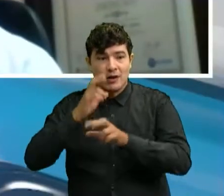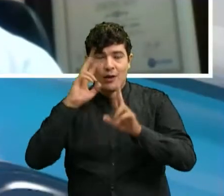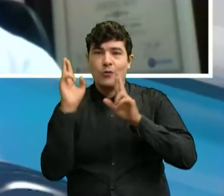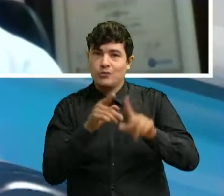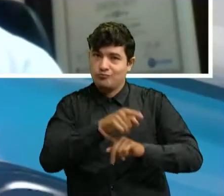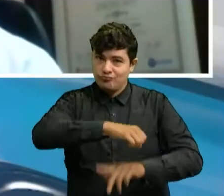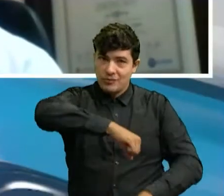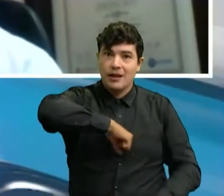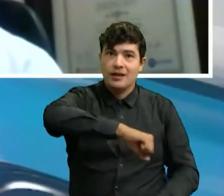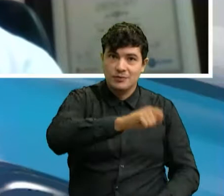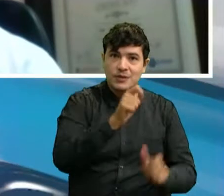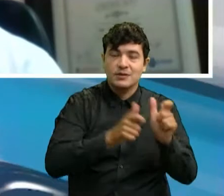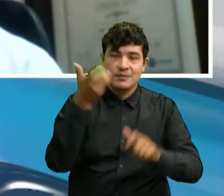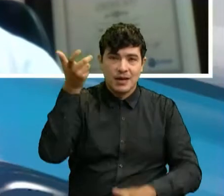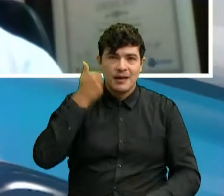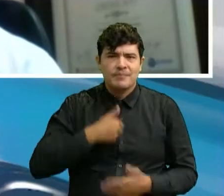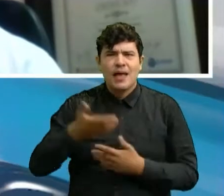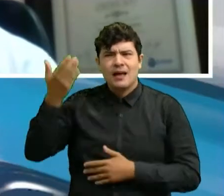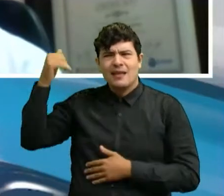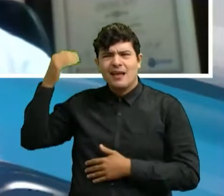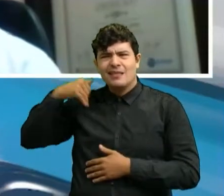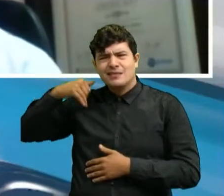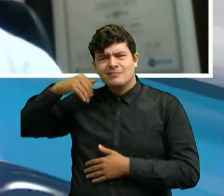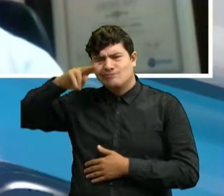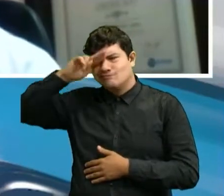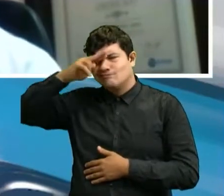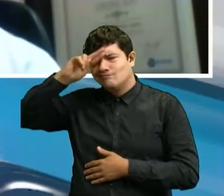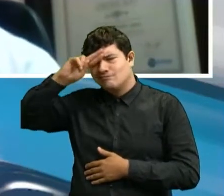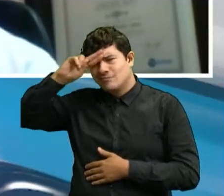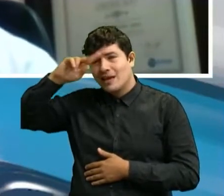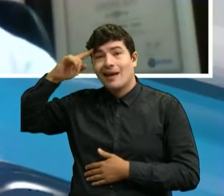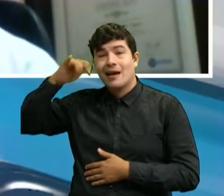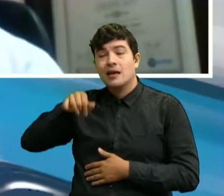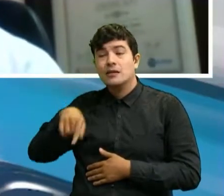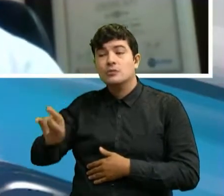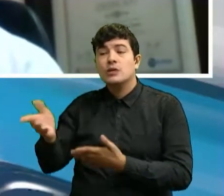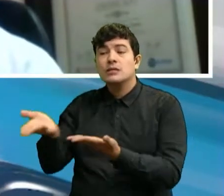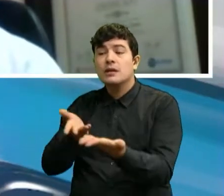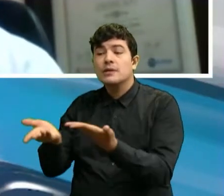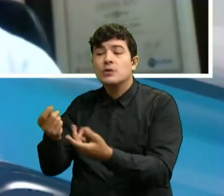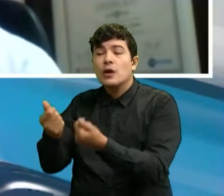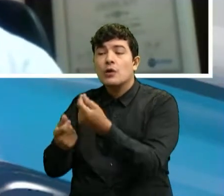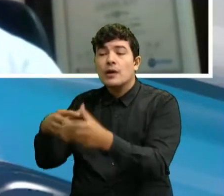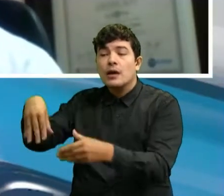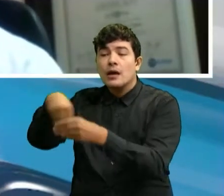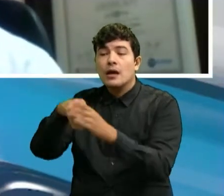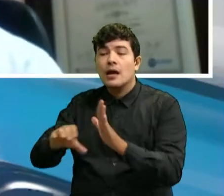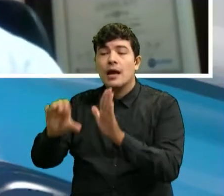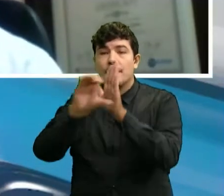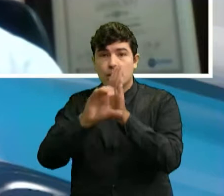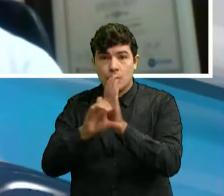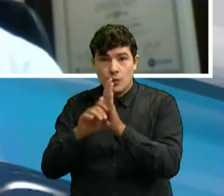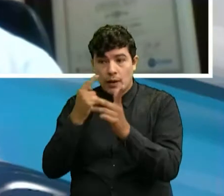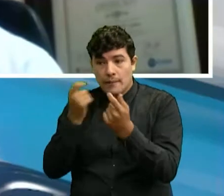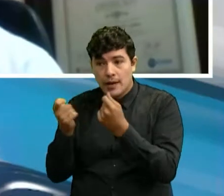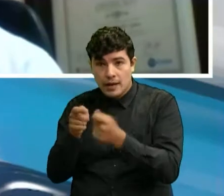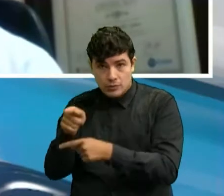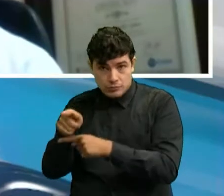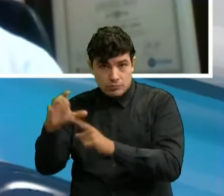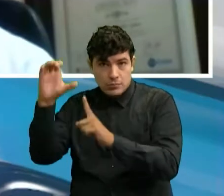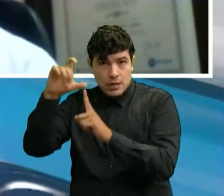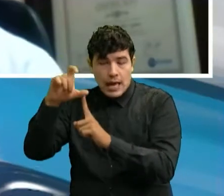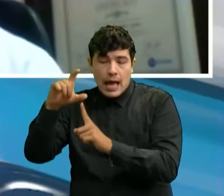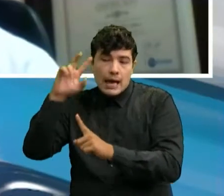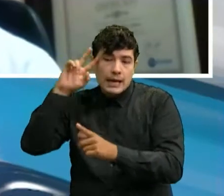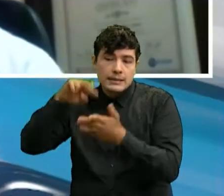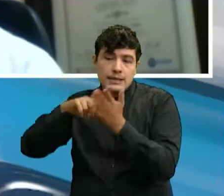ellos esgrimían era que por tratarse de prestaciones económicas reguladas en el capítulo de régimen de prima media,